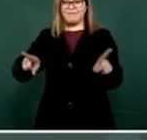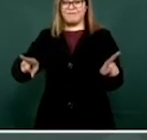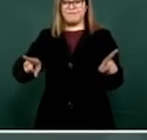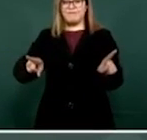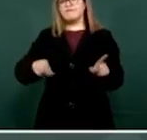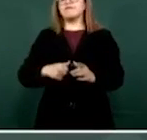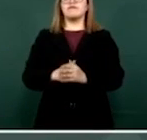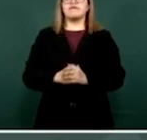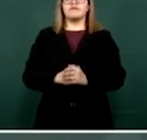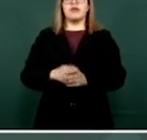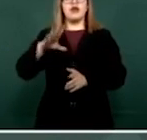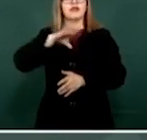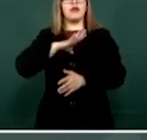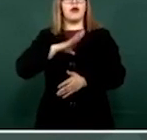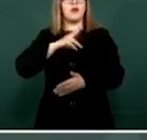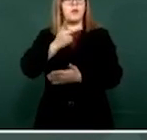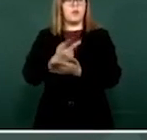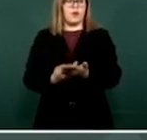tenemos un programa